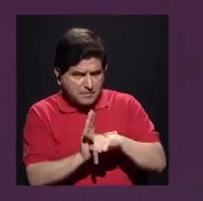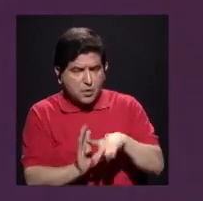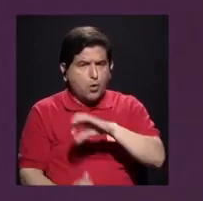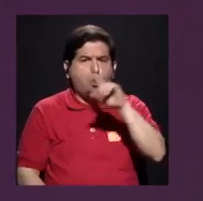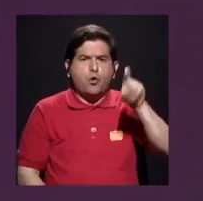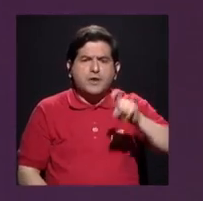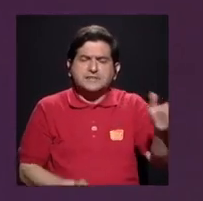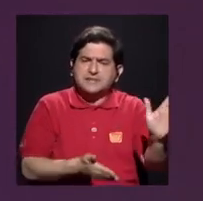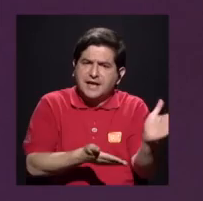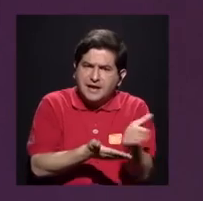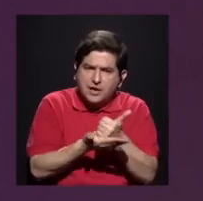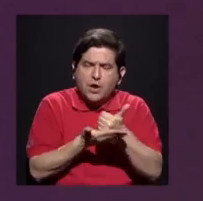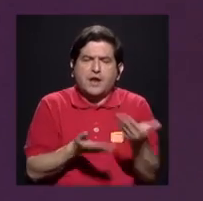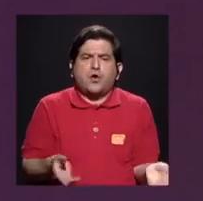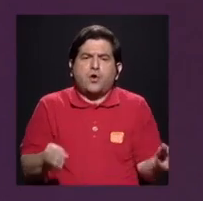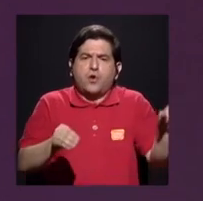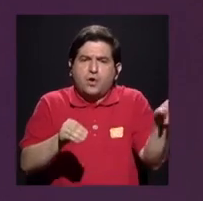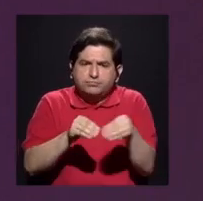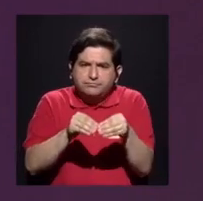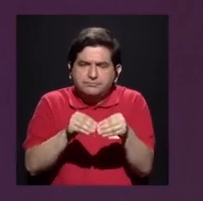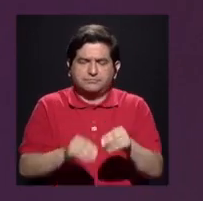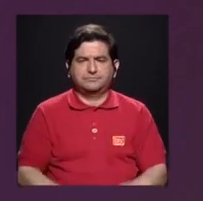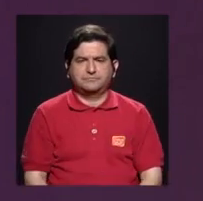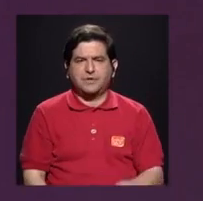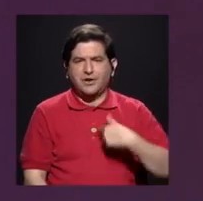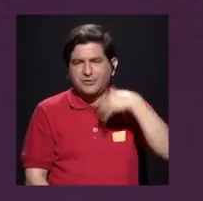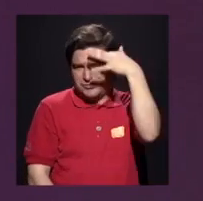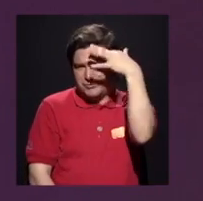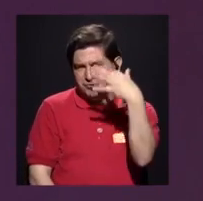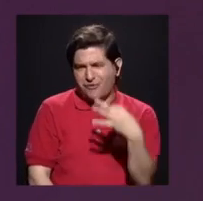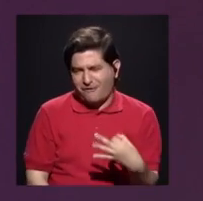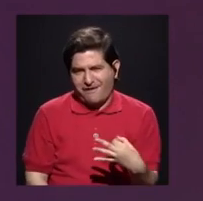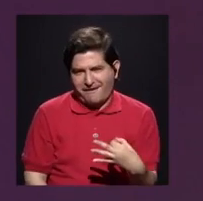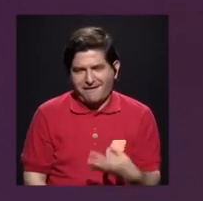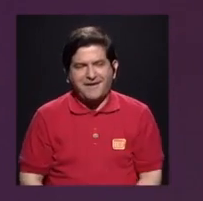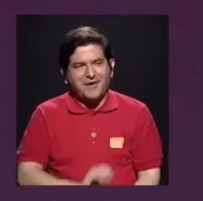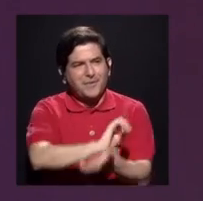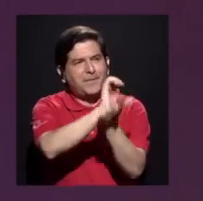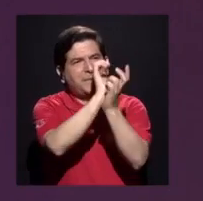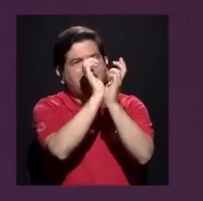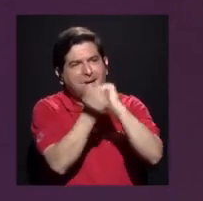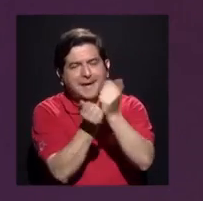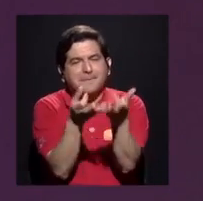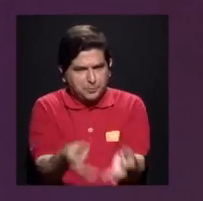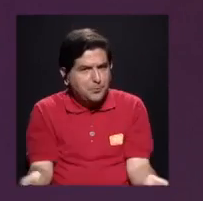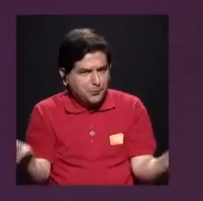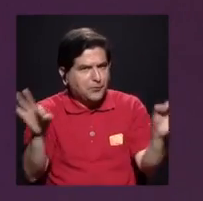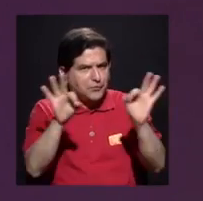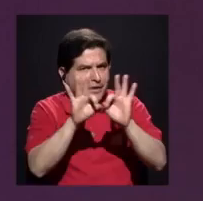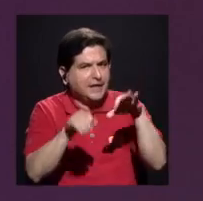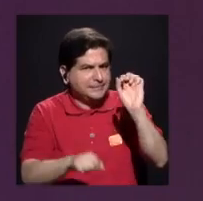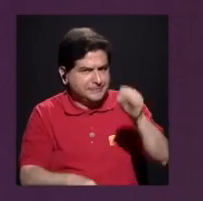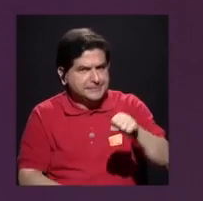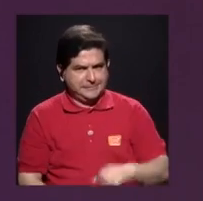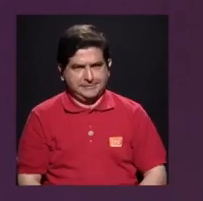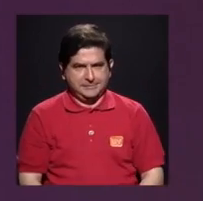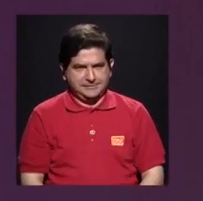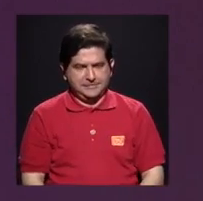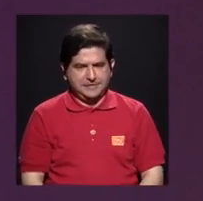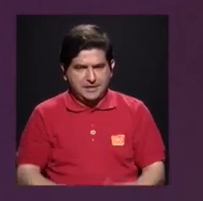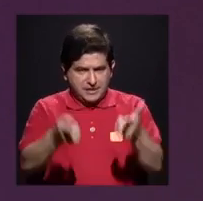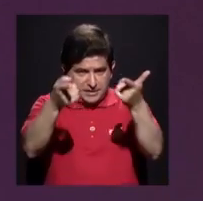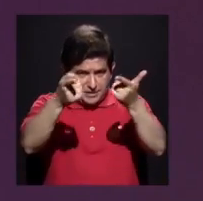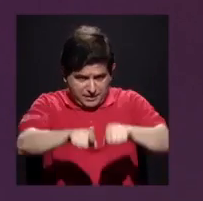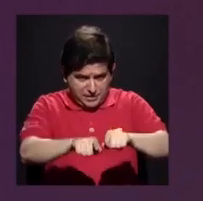requerimos algo más bueno creo que es un cambio importante el que se se da